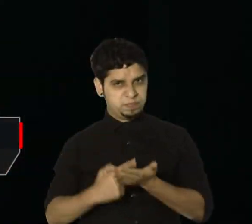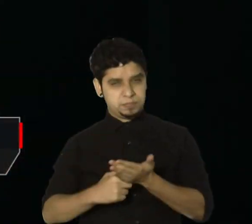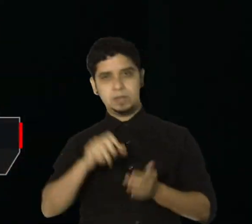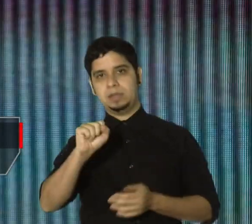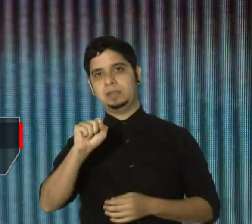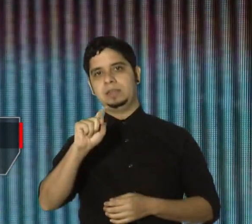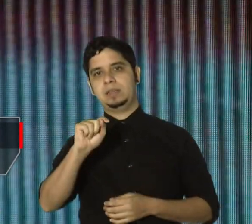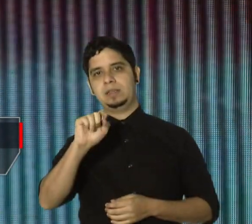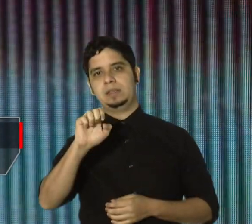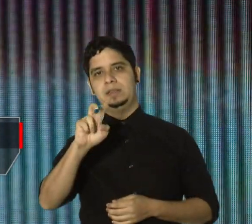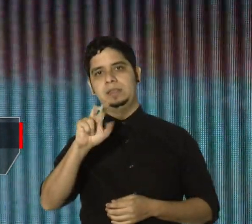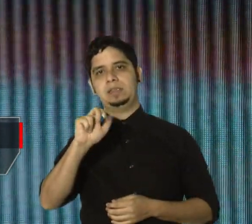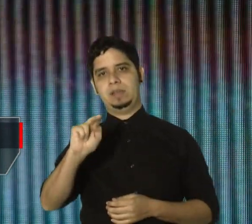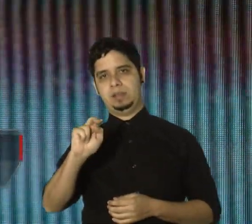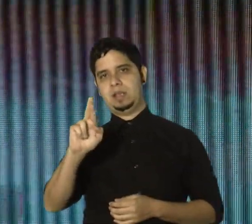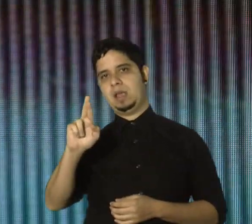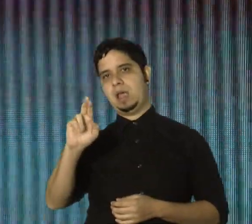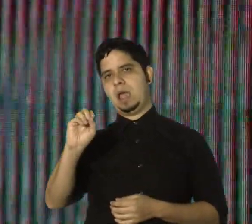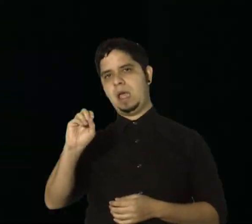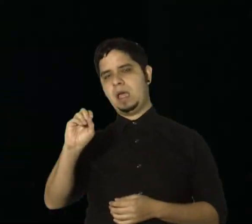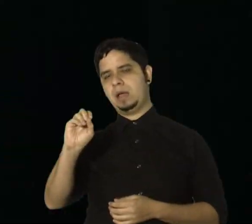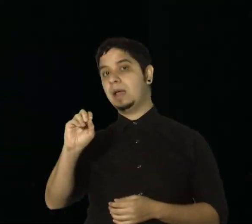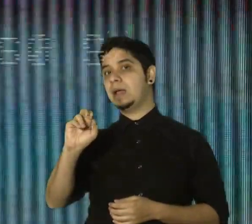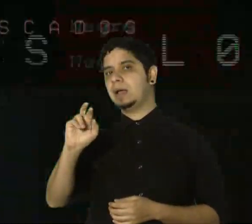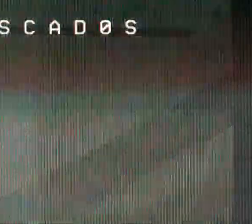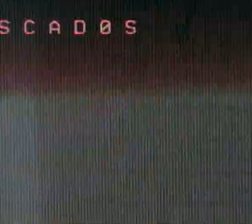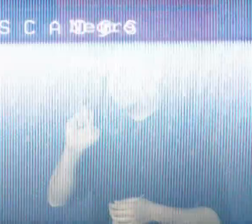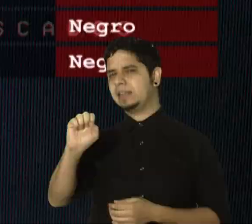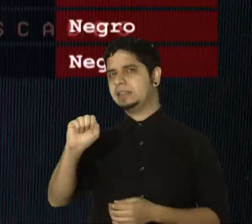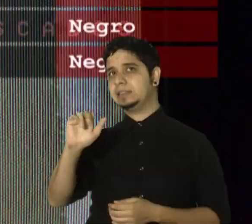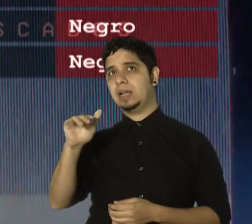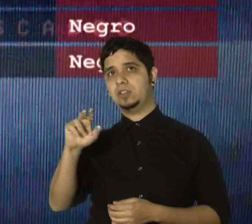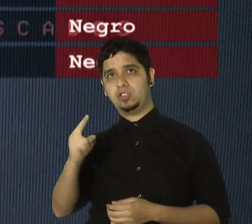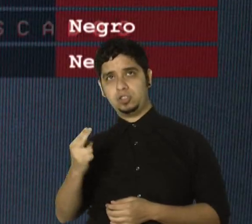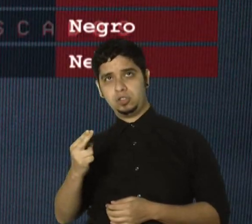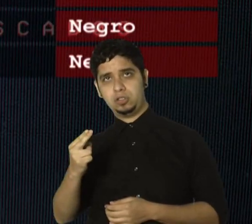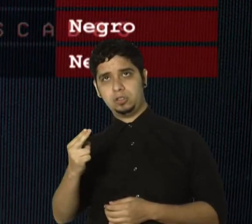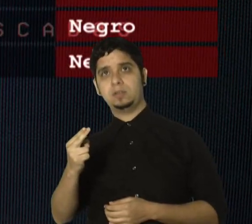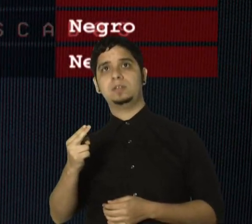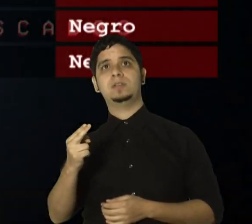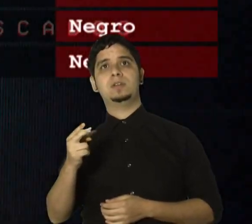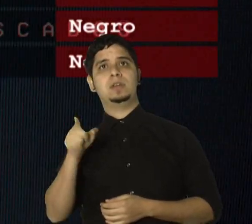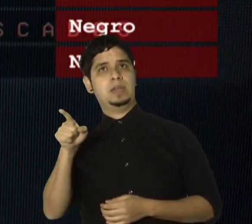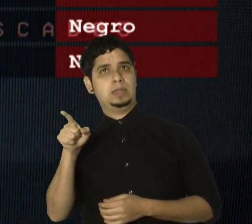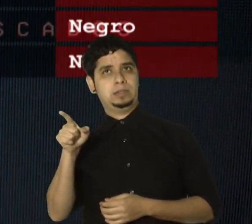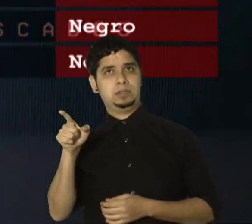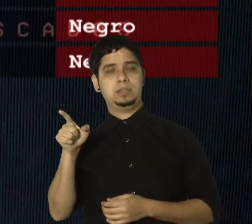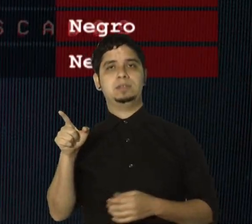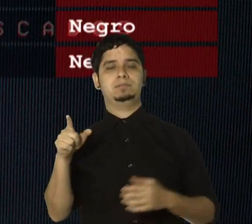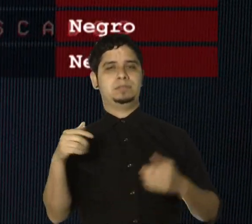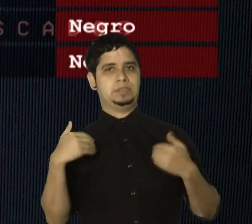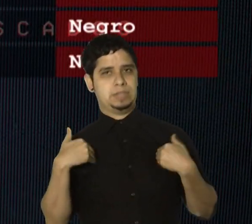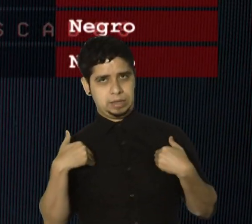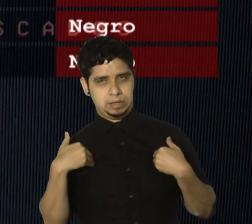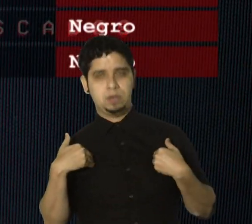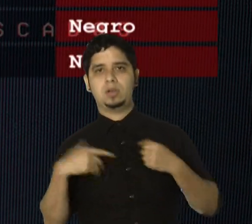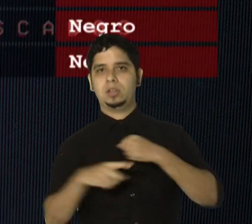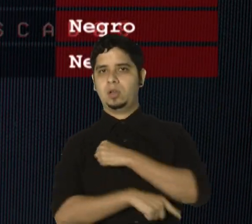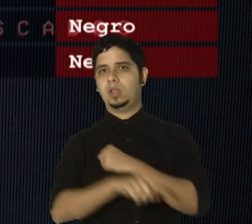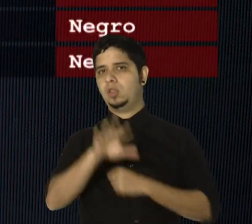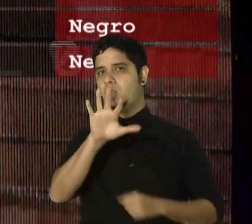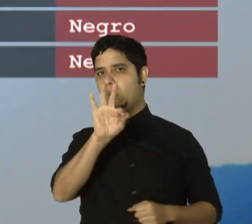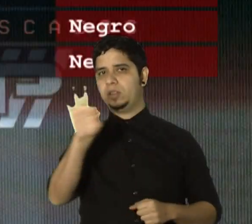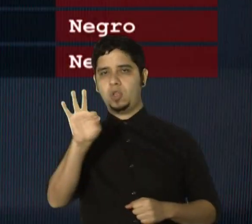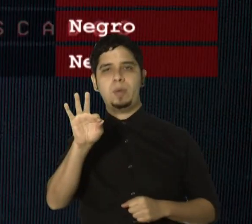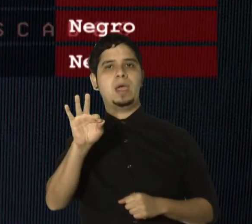Rezach Rivera, conocido también como Luis Torres Batista. Este individuo extinguía una sentencia de 99 años